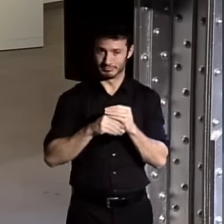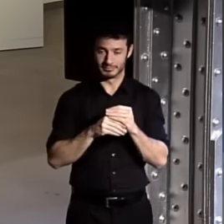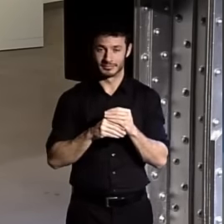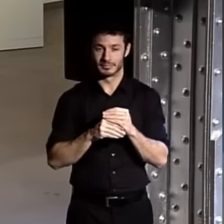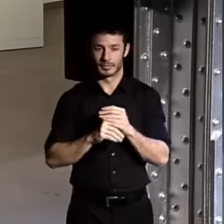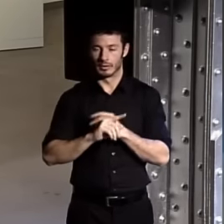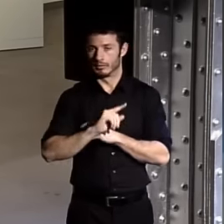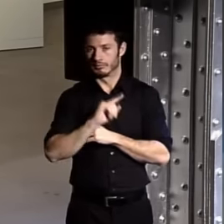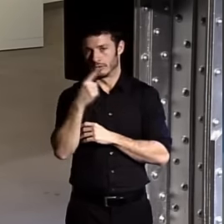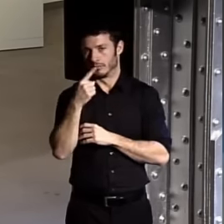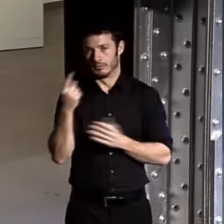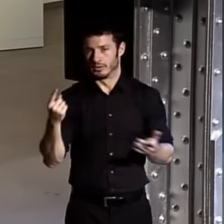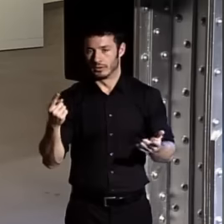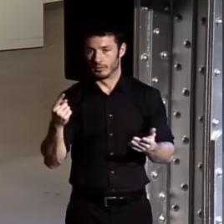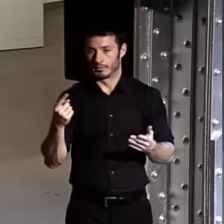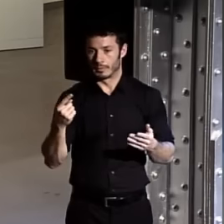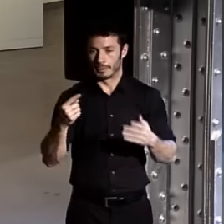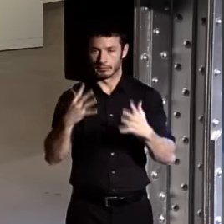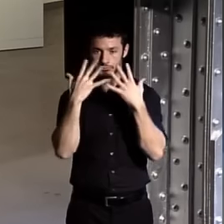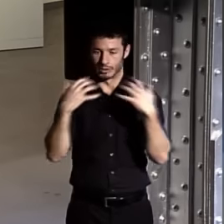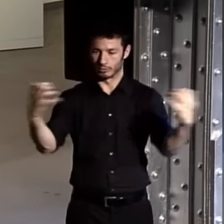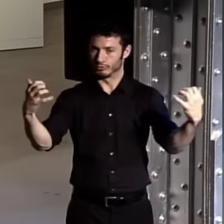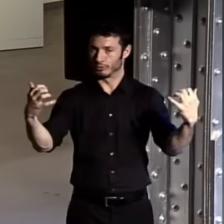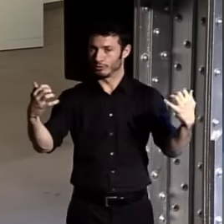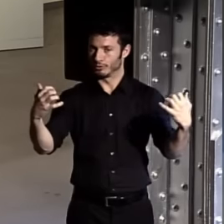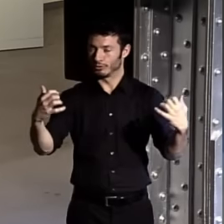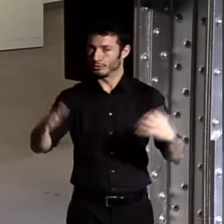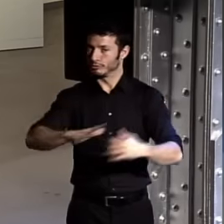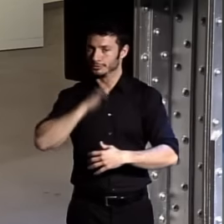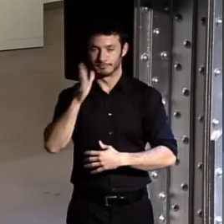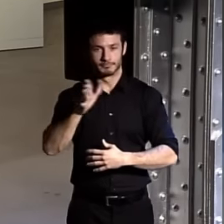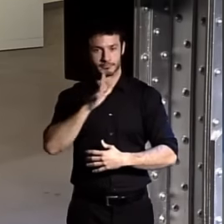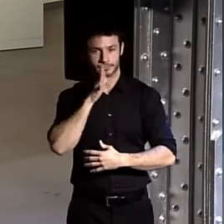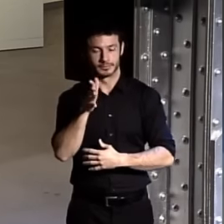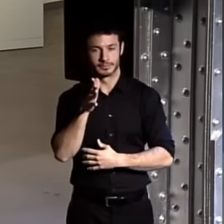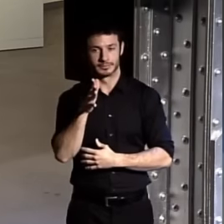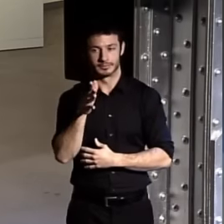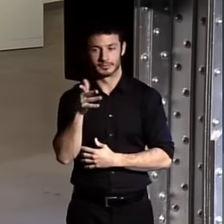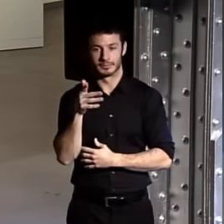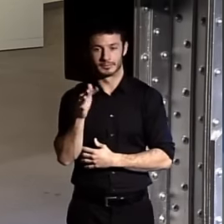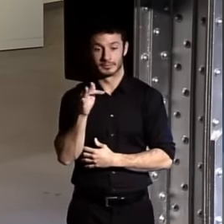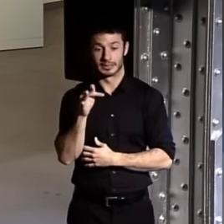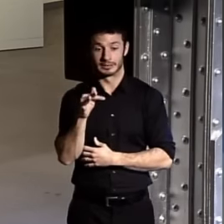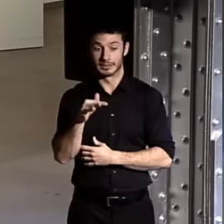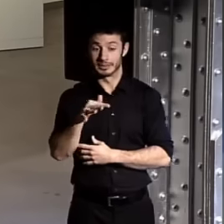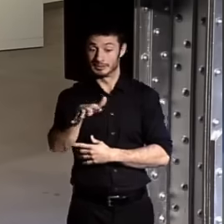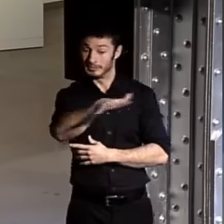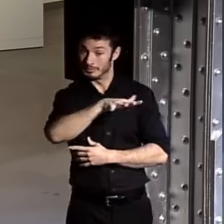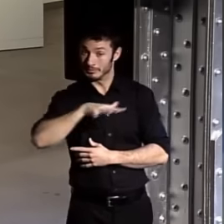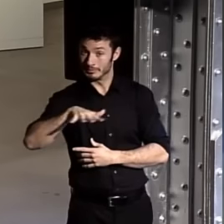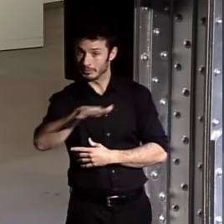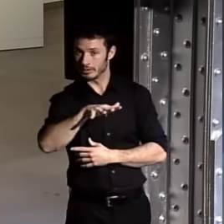este extraordinario auditorio eh Y estos esta parte del Auditorio que es una sala